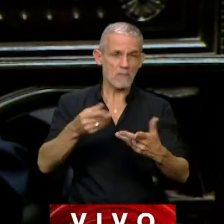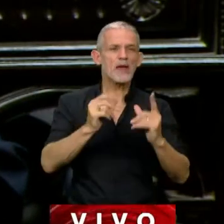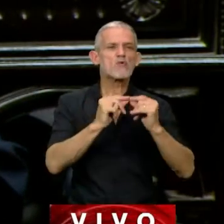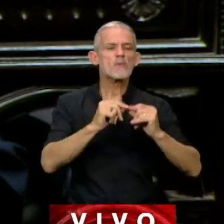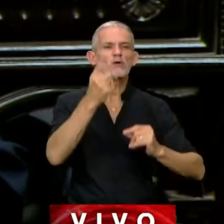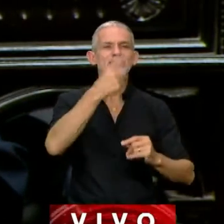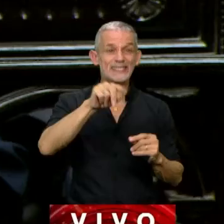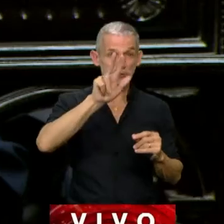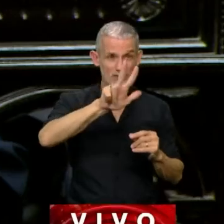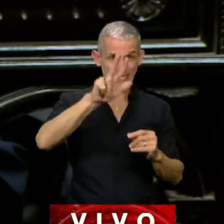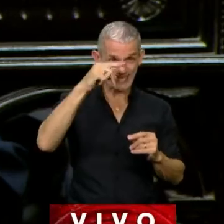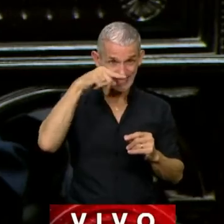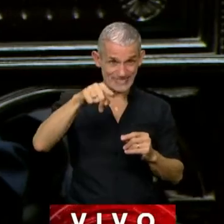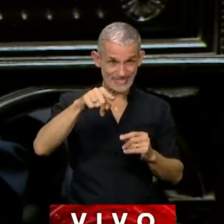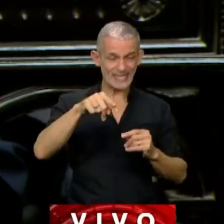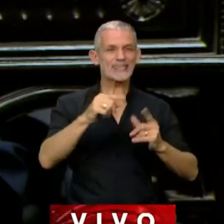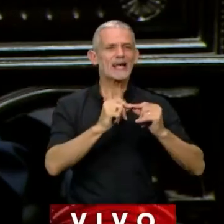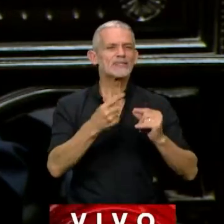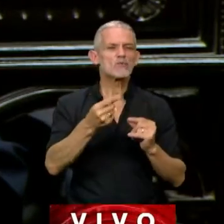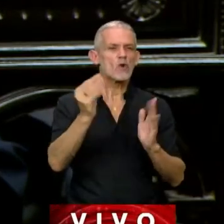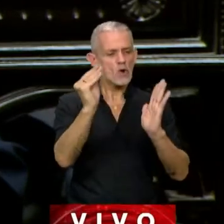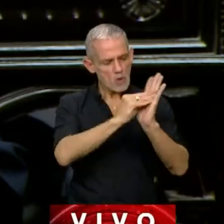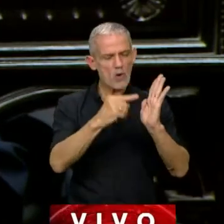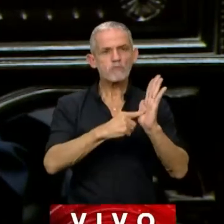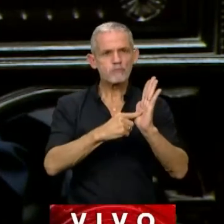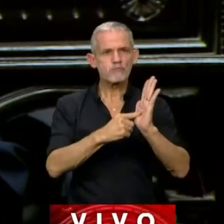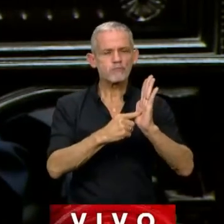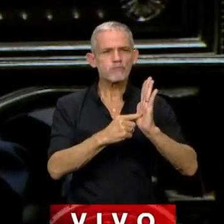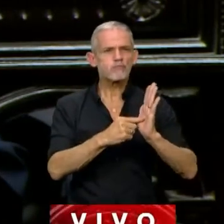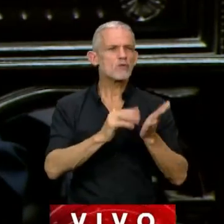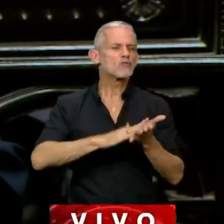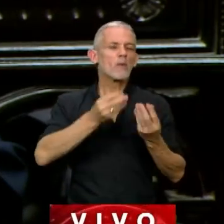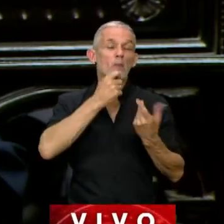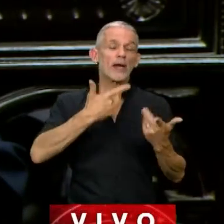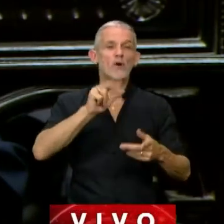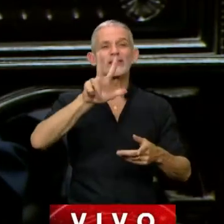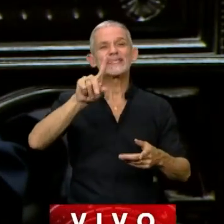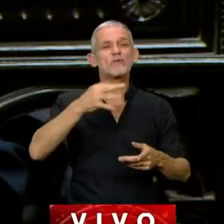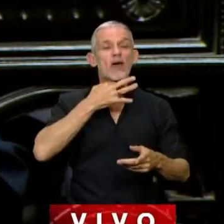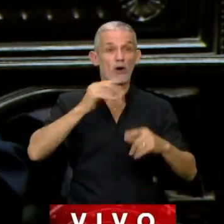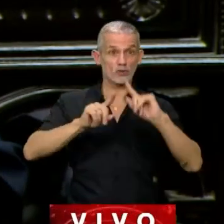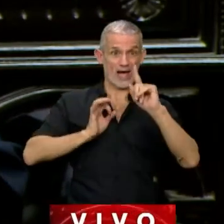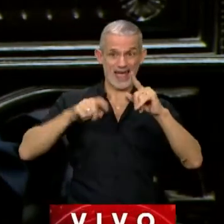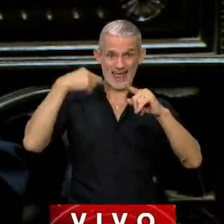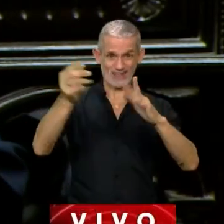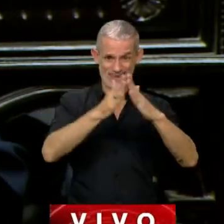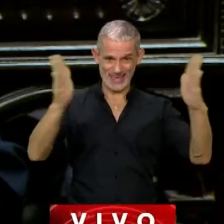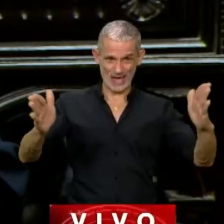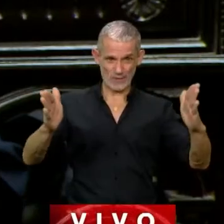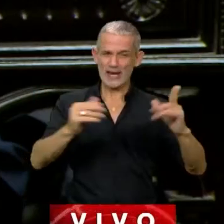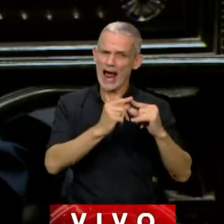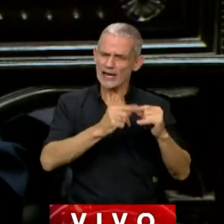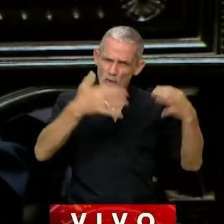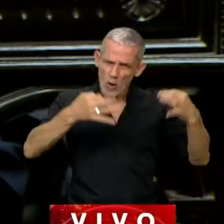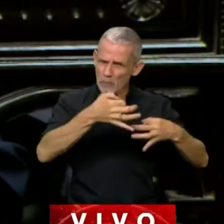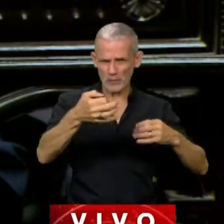número 137, por el que se establece el tema de que si al 31 de agosto del próximo año, y no estoy citando el artículo